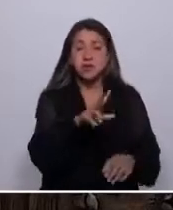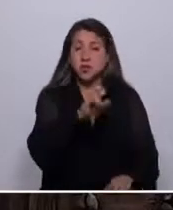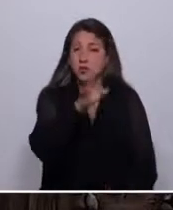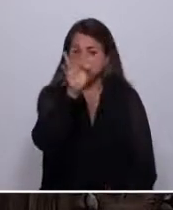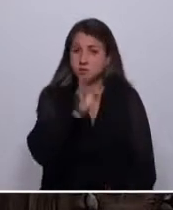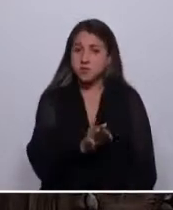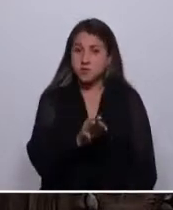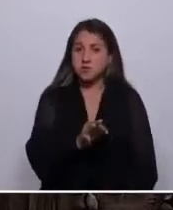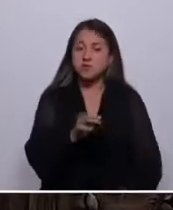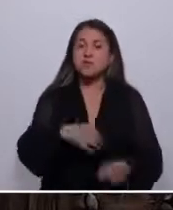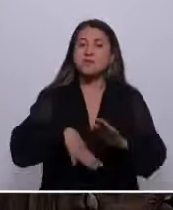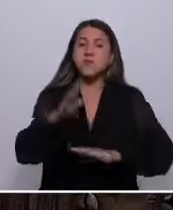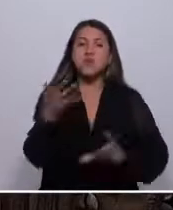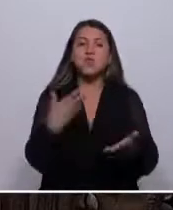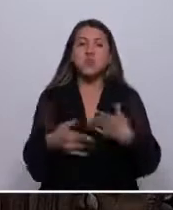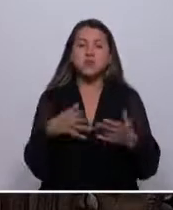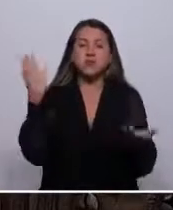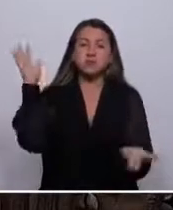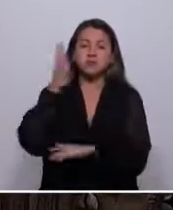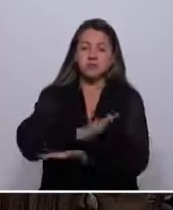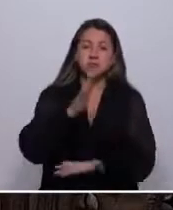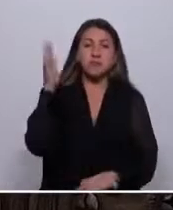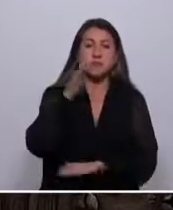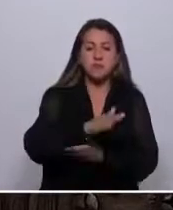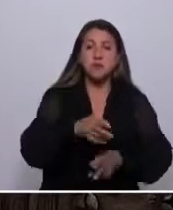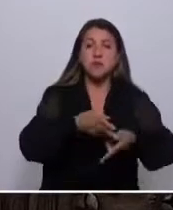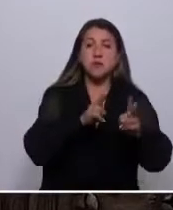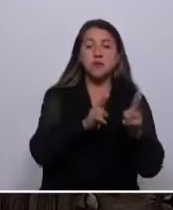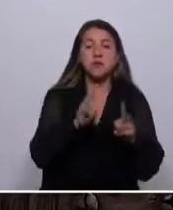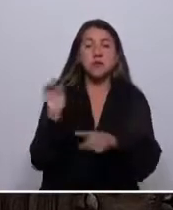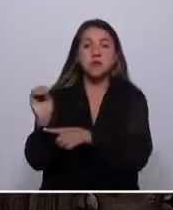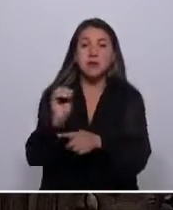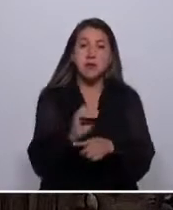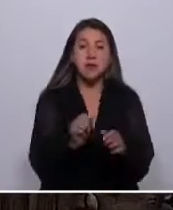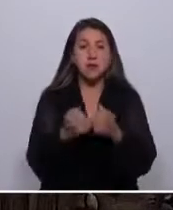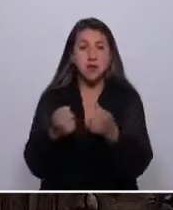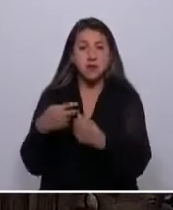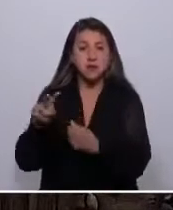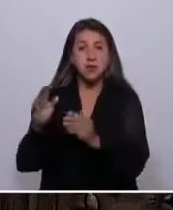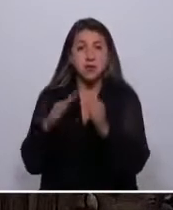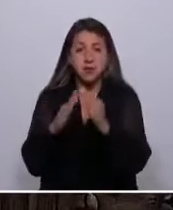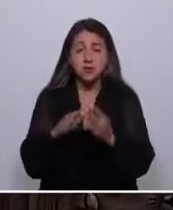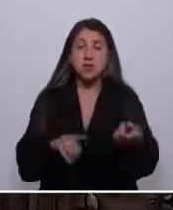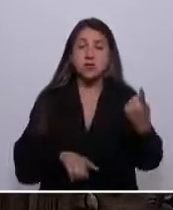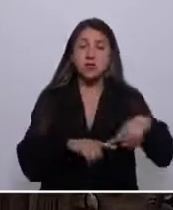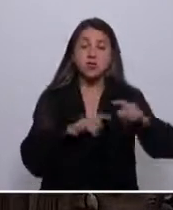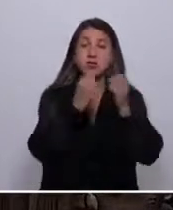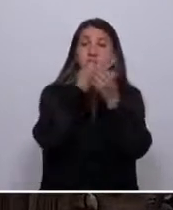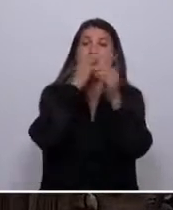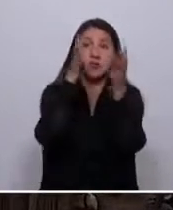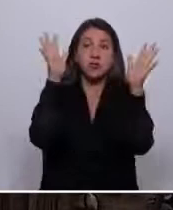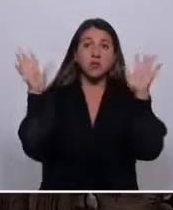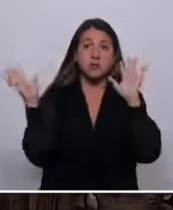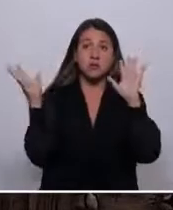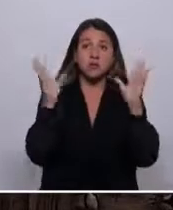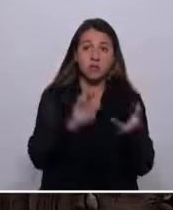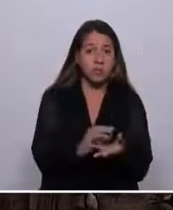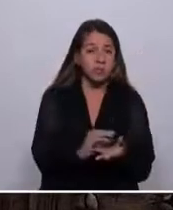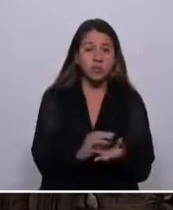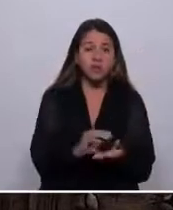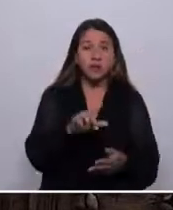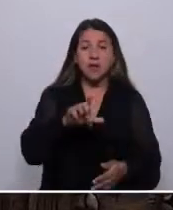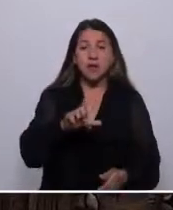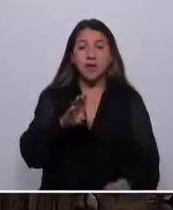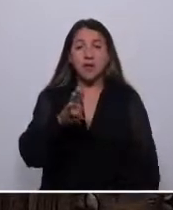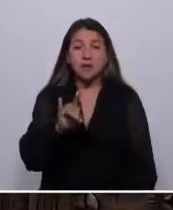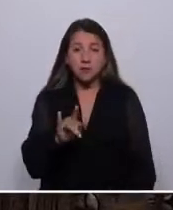actividad forestal, que por un lado les permite llevar el pan a sus mesas, pero por otro destruyen su medio ambiente. Leu, zona